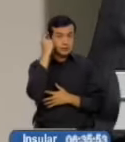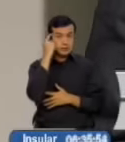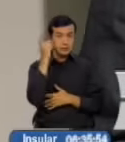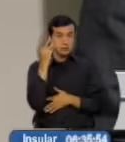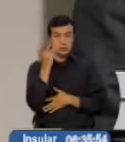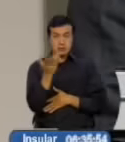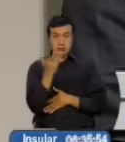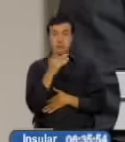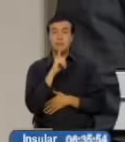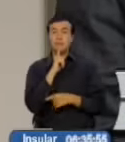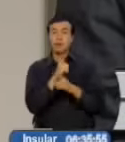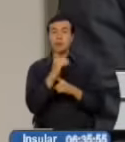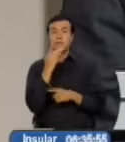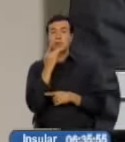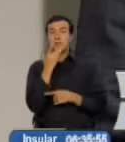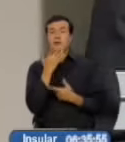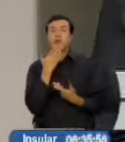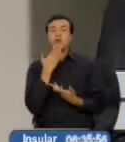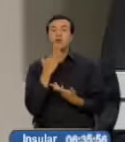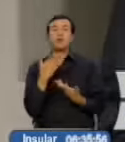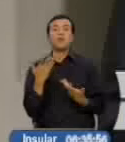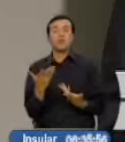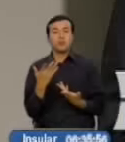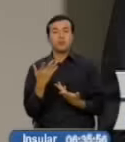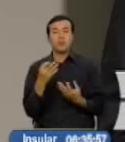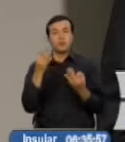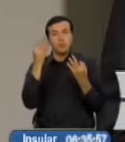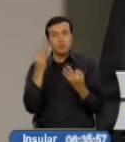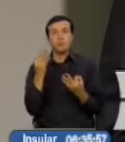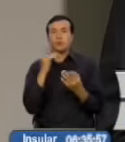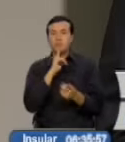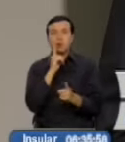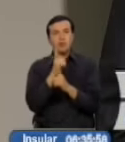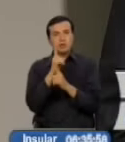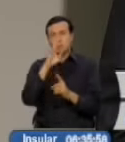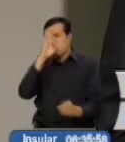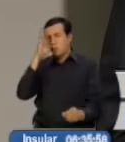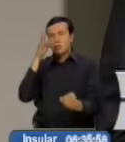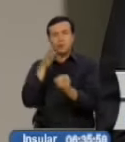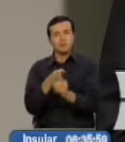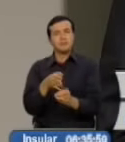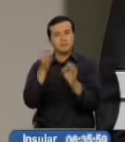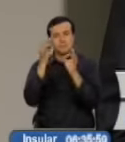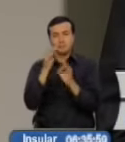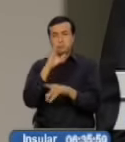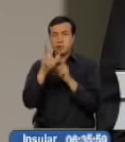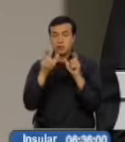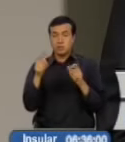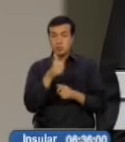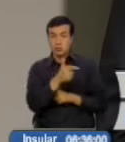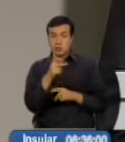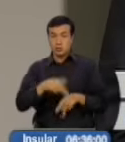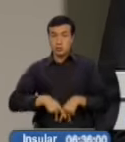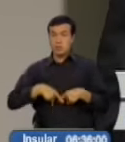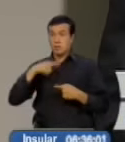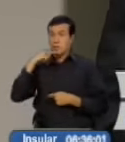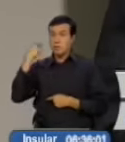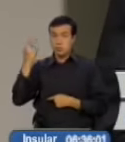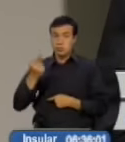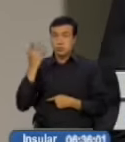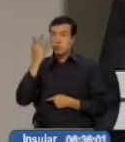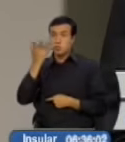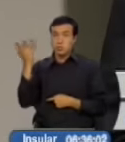usted prefiere no postergar las decisiones, y por eso tenemos la meta de que toda la gente que vive en Rusia